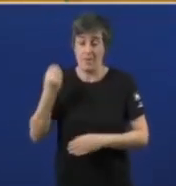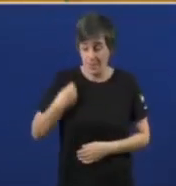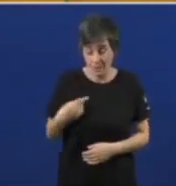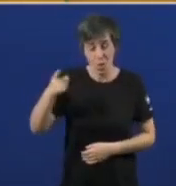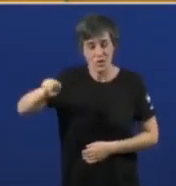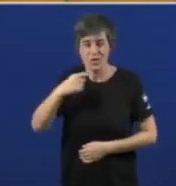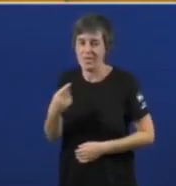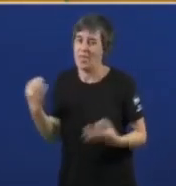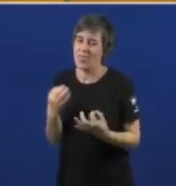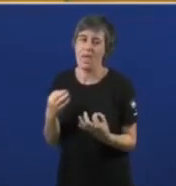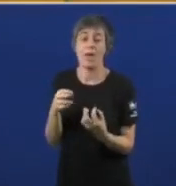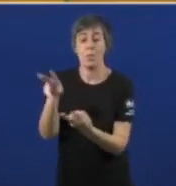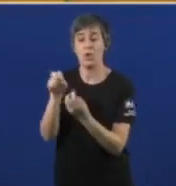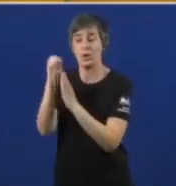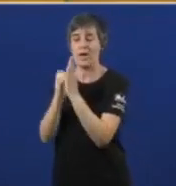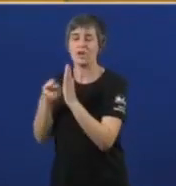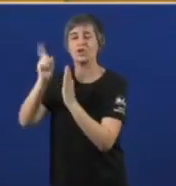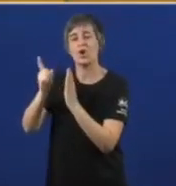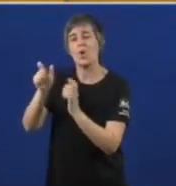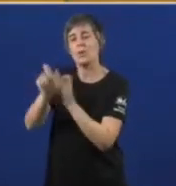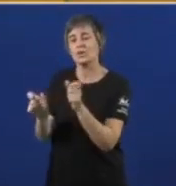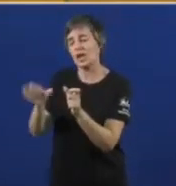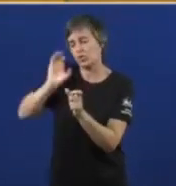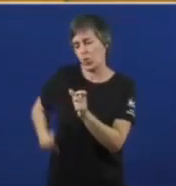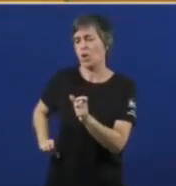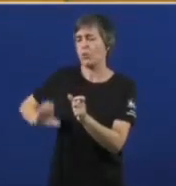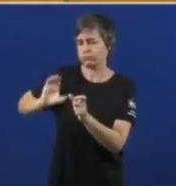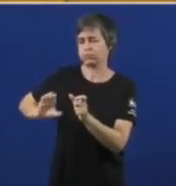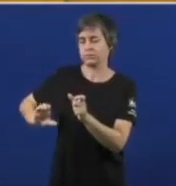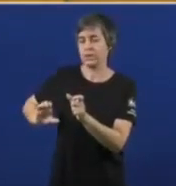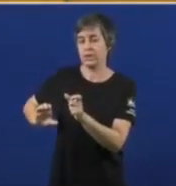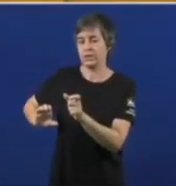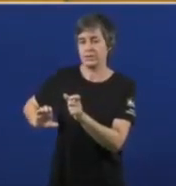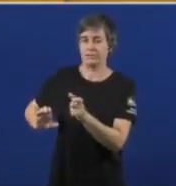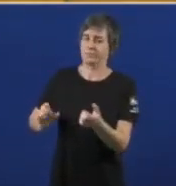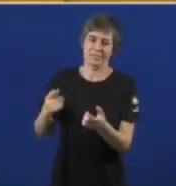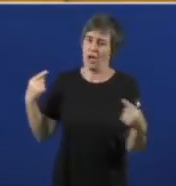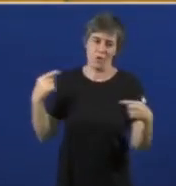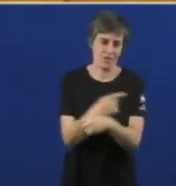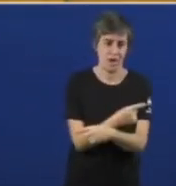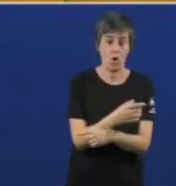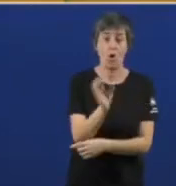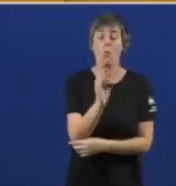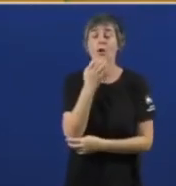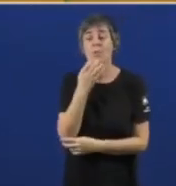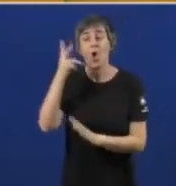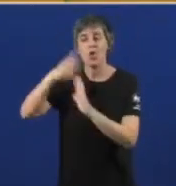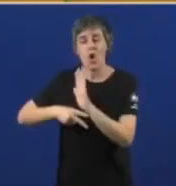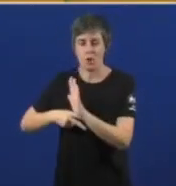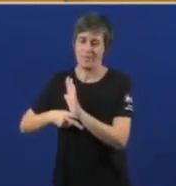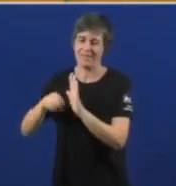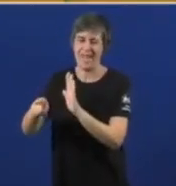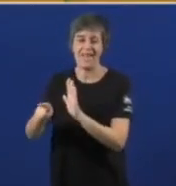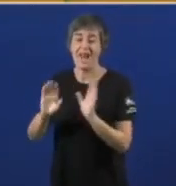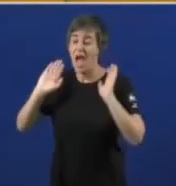é unha fiscalidade xusta. Ou ese catecismo que se reafirmou nesa convención de Valencia, onde vimos como